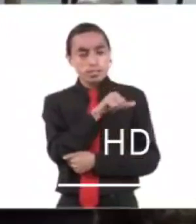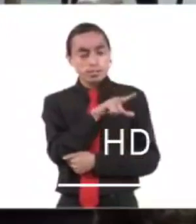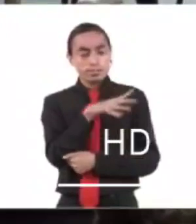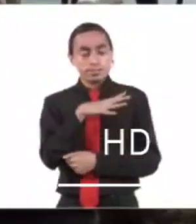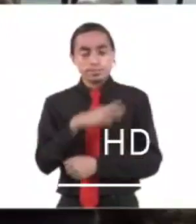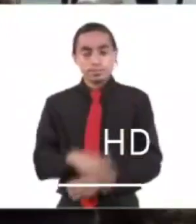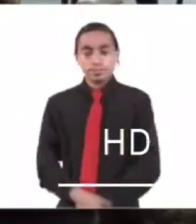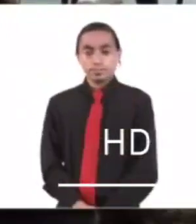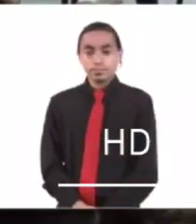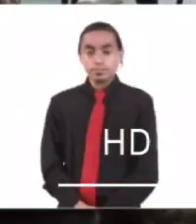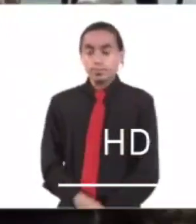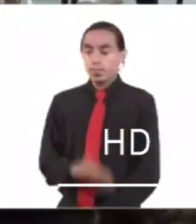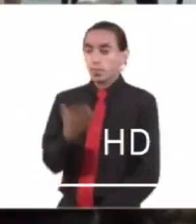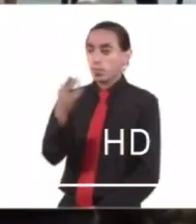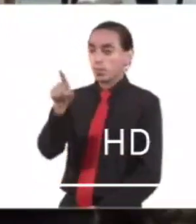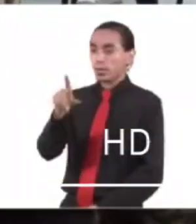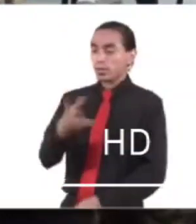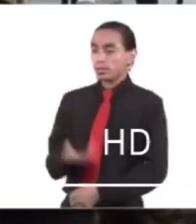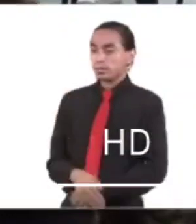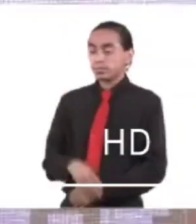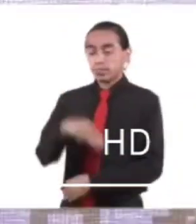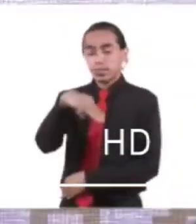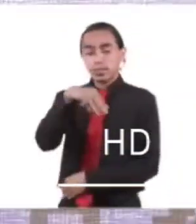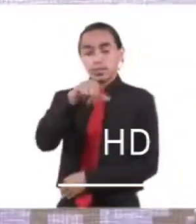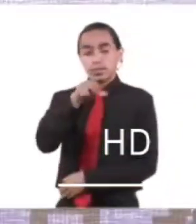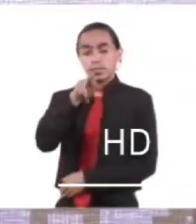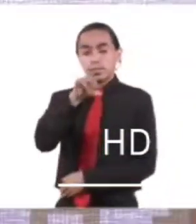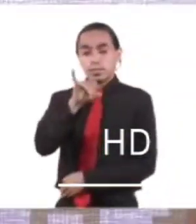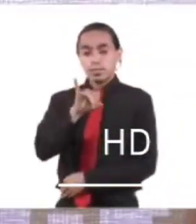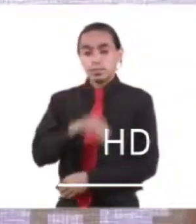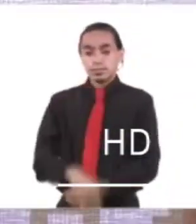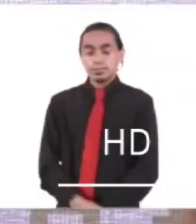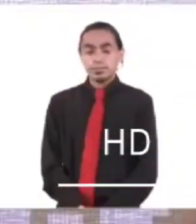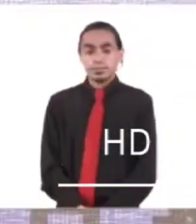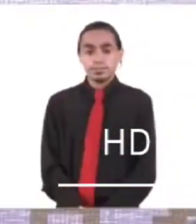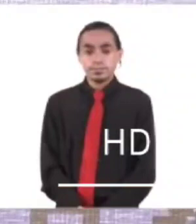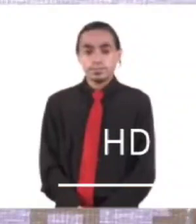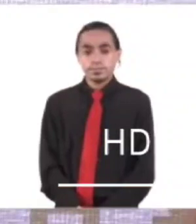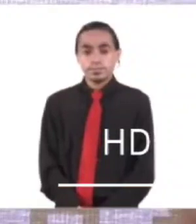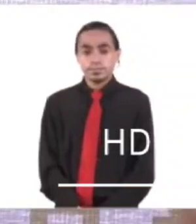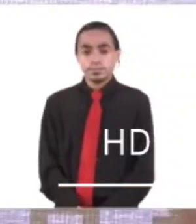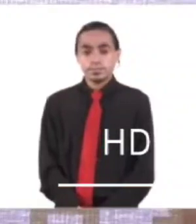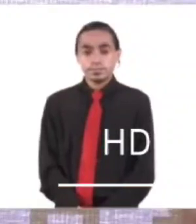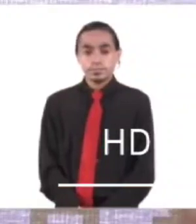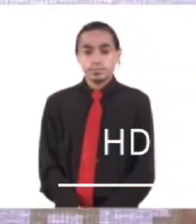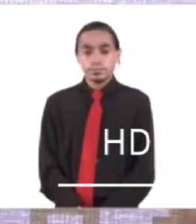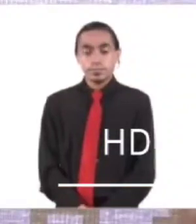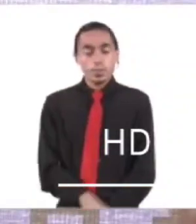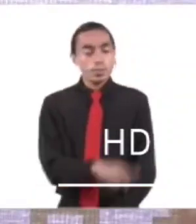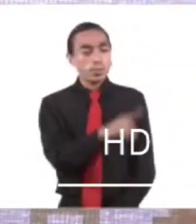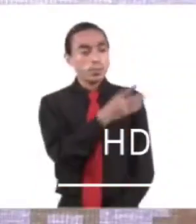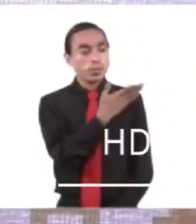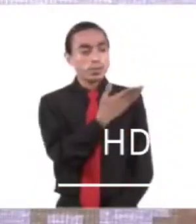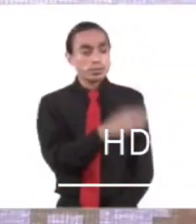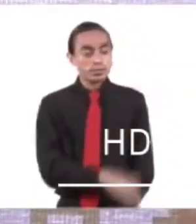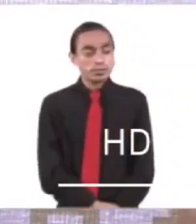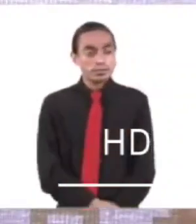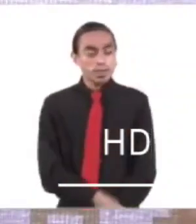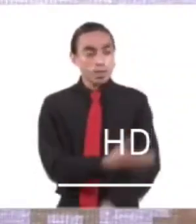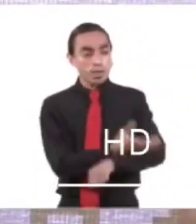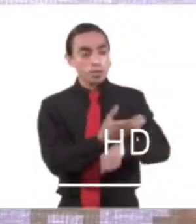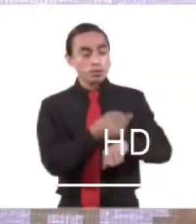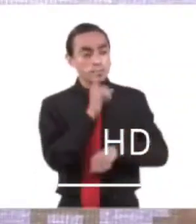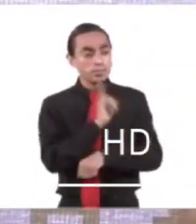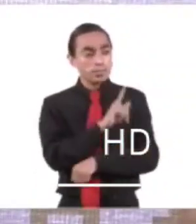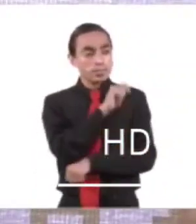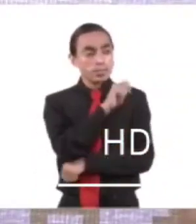por acá, por allá anda Mari Yuste también, por ahí andan las